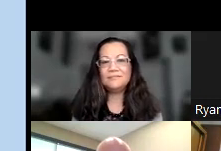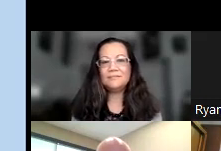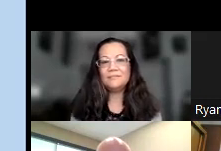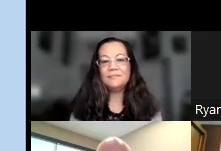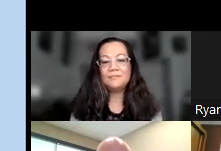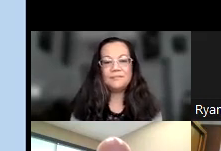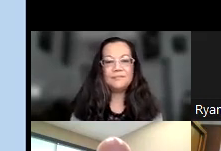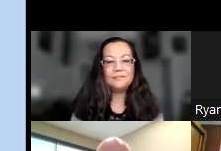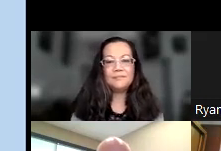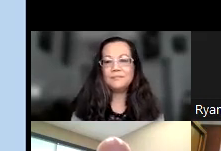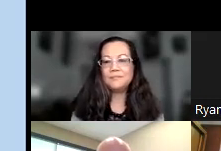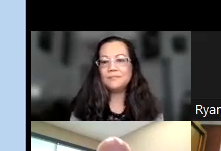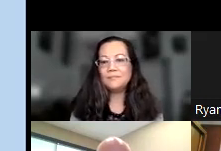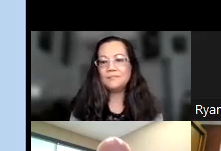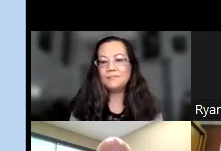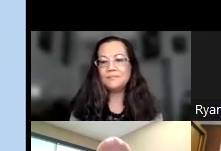Entonces,